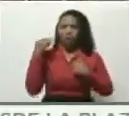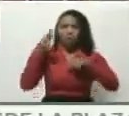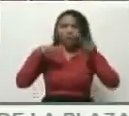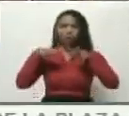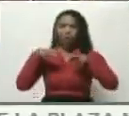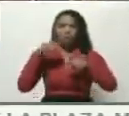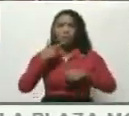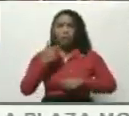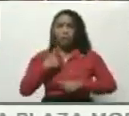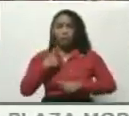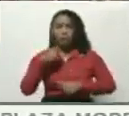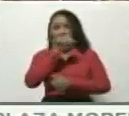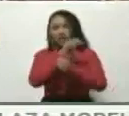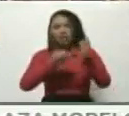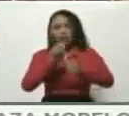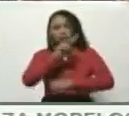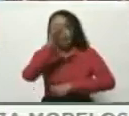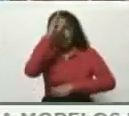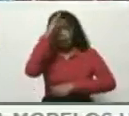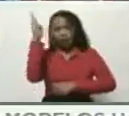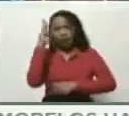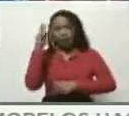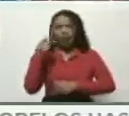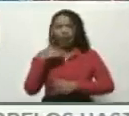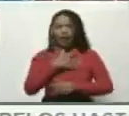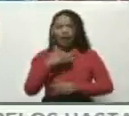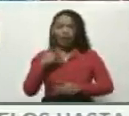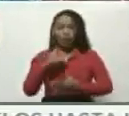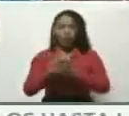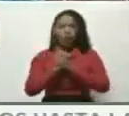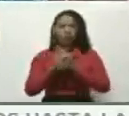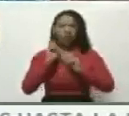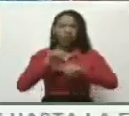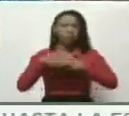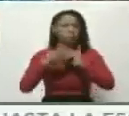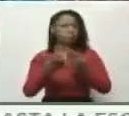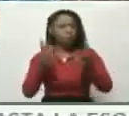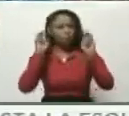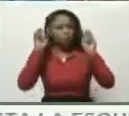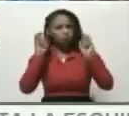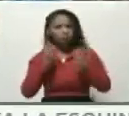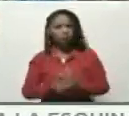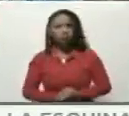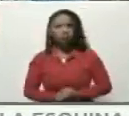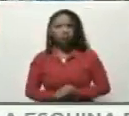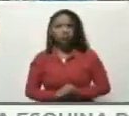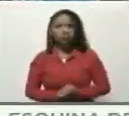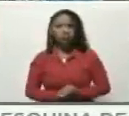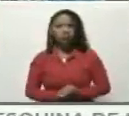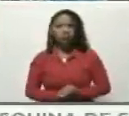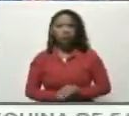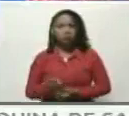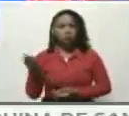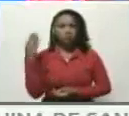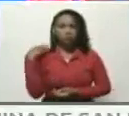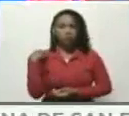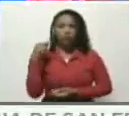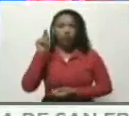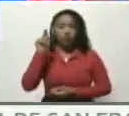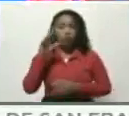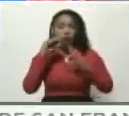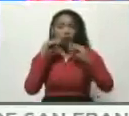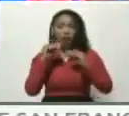dijo el vicepresidente, ¿de qué se trataba, querido Pedro, joven Pedro? Me dijo, vas a hablar